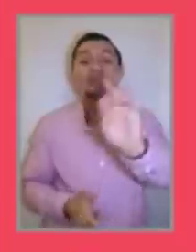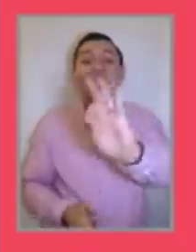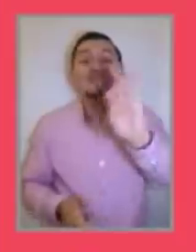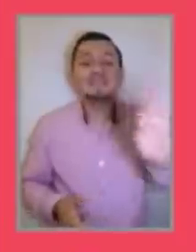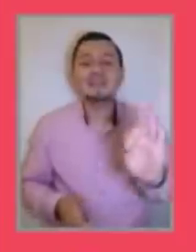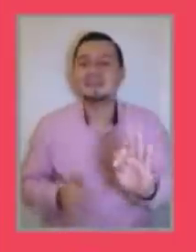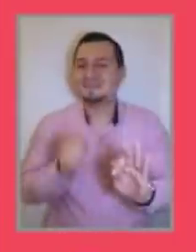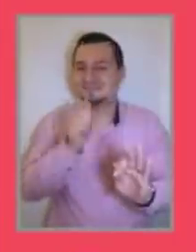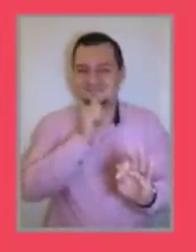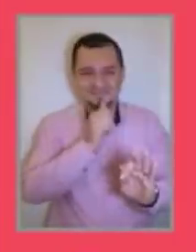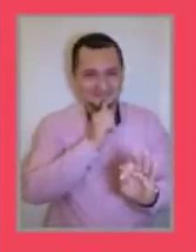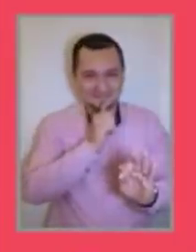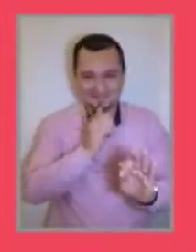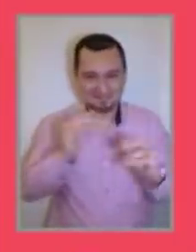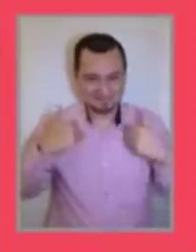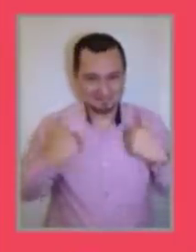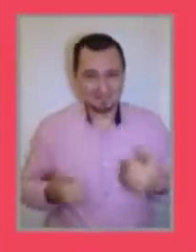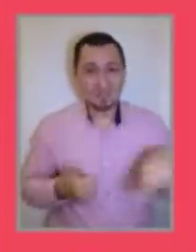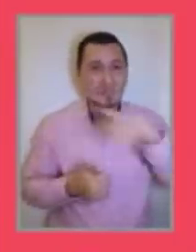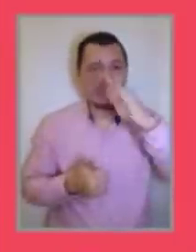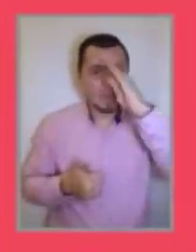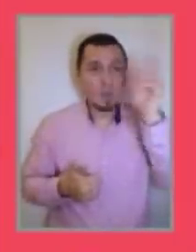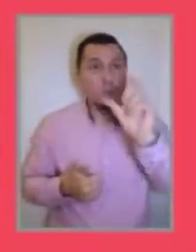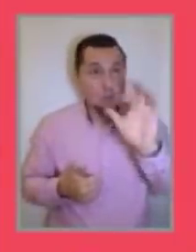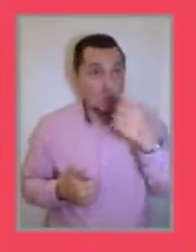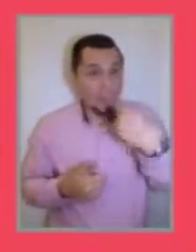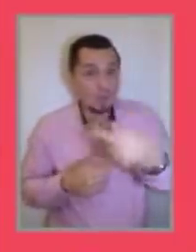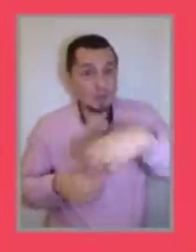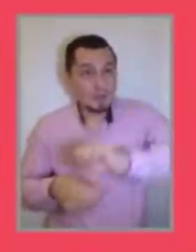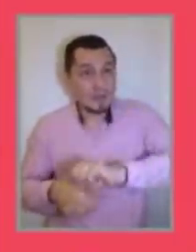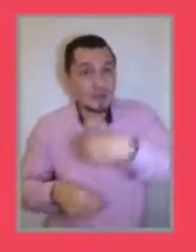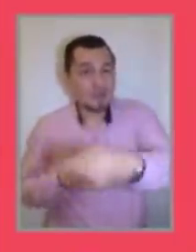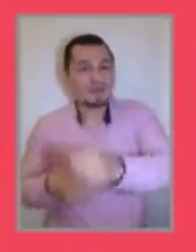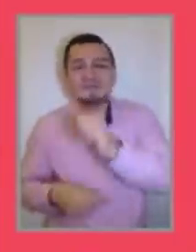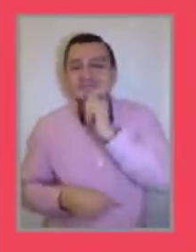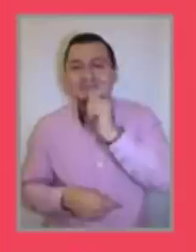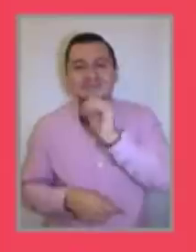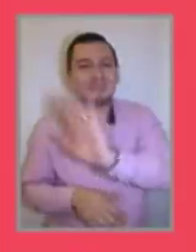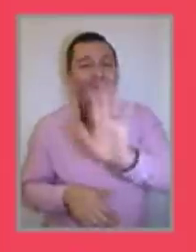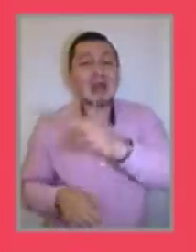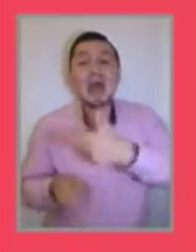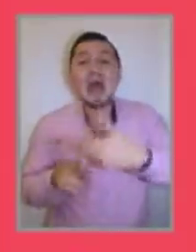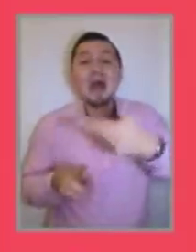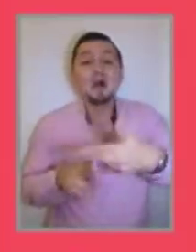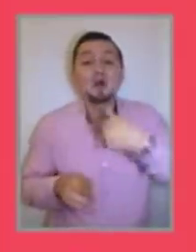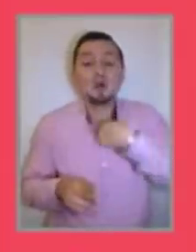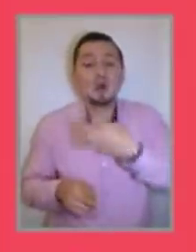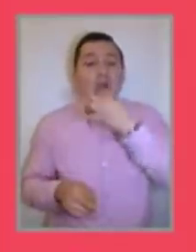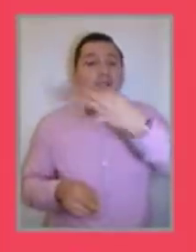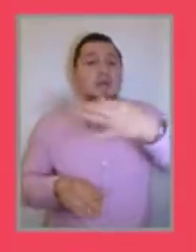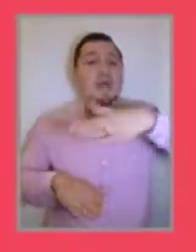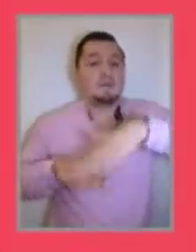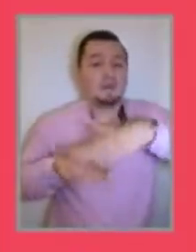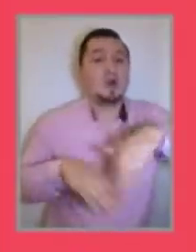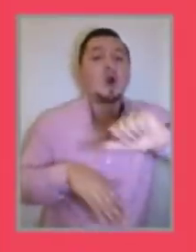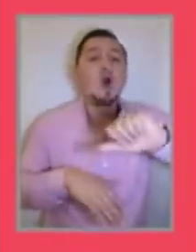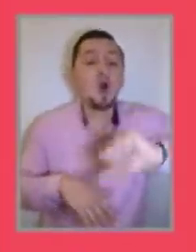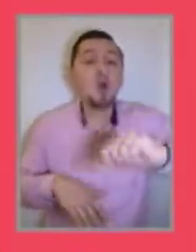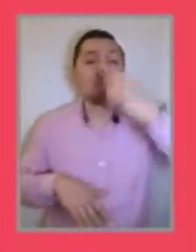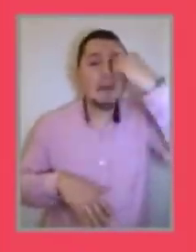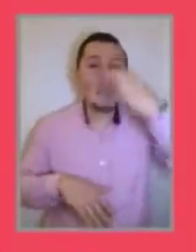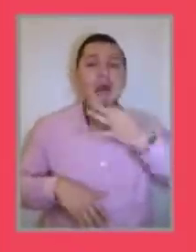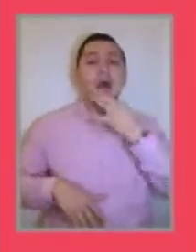todavía, pero está definido el modelo para que cuando éste se dé, se haga con el menor nivel de riesgo posible. La evaluación de